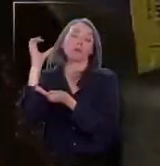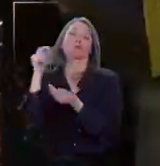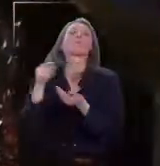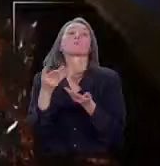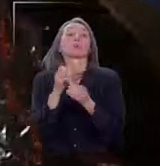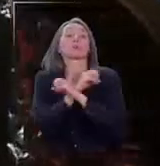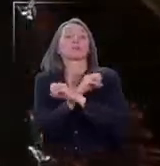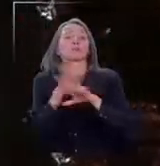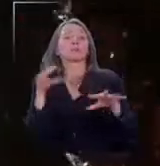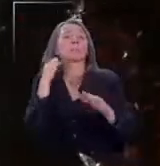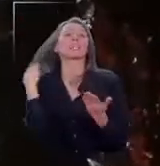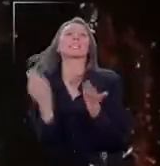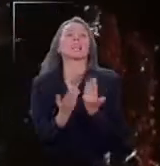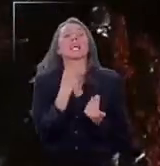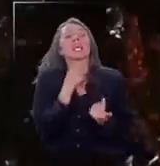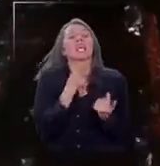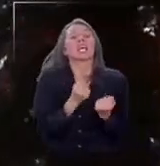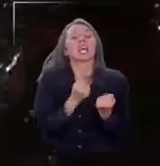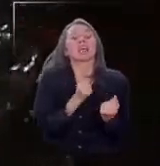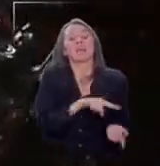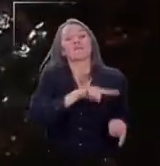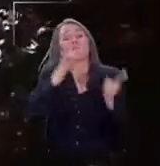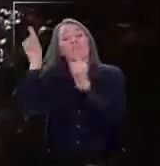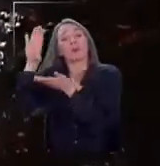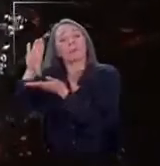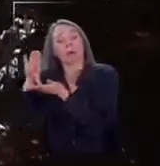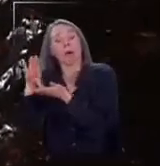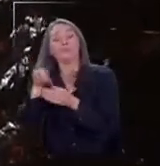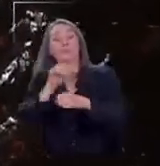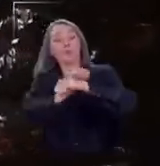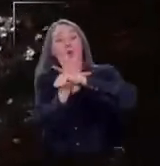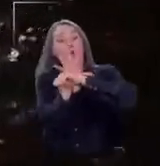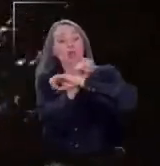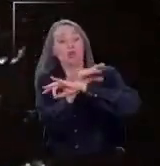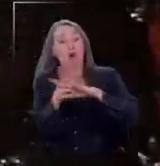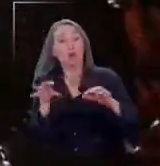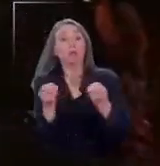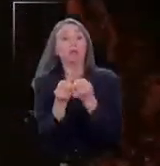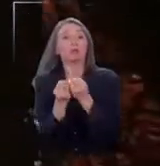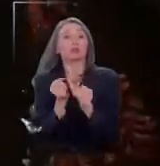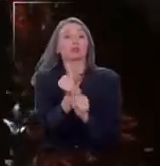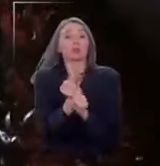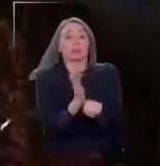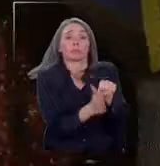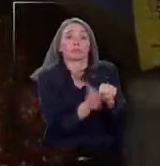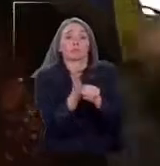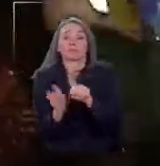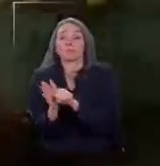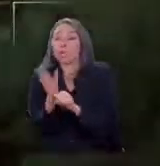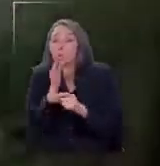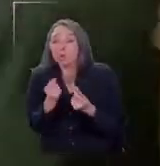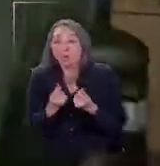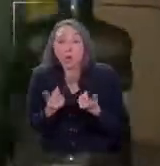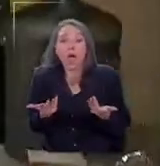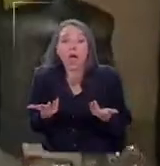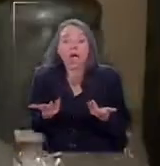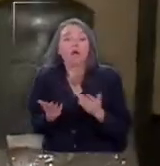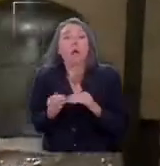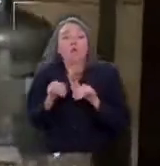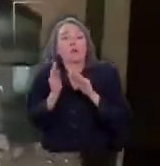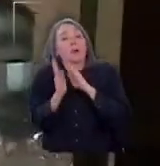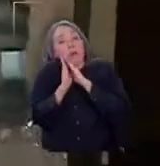qué es lo que buscan retornar a su país ya que debida a la pandemia varios han perdido su trabajo y no tienen Cómo sustentar su